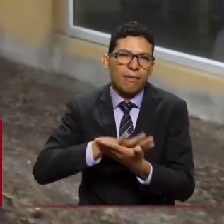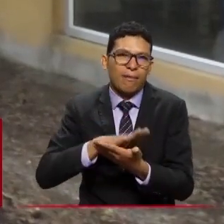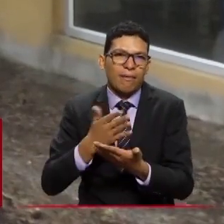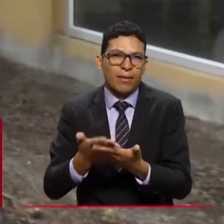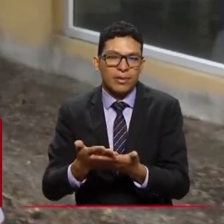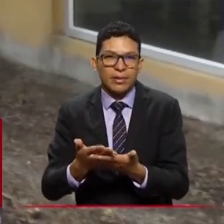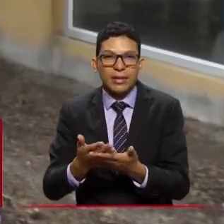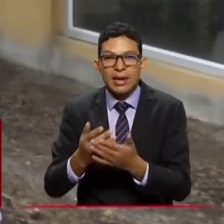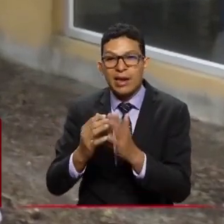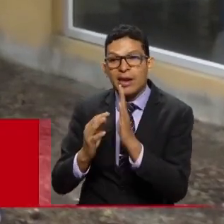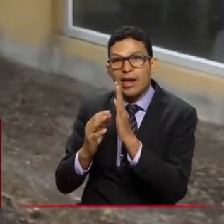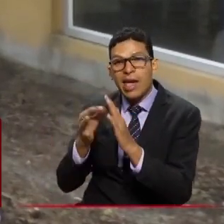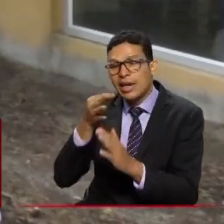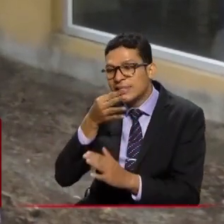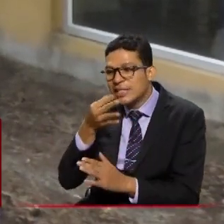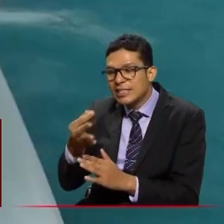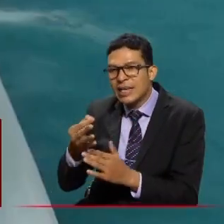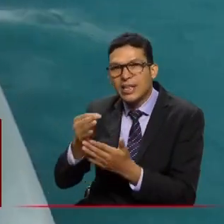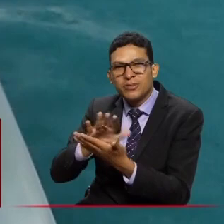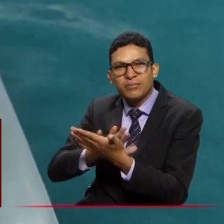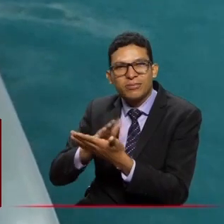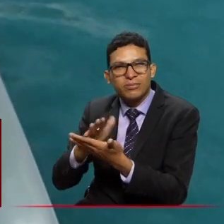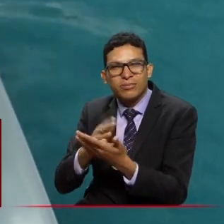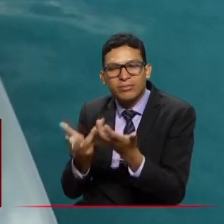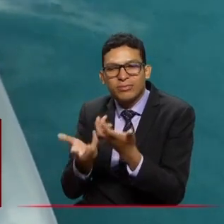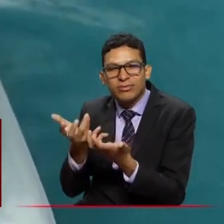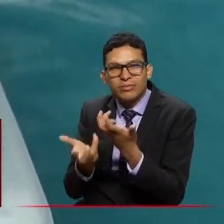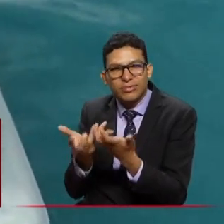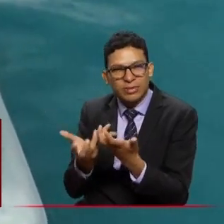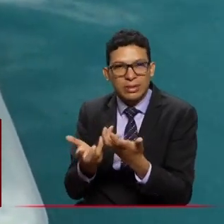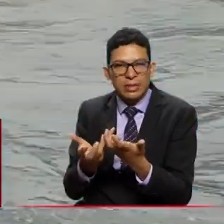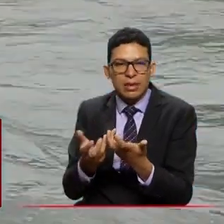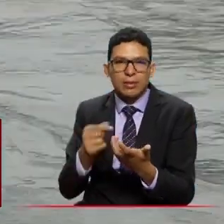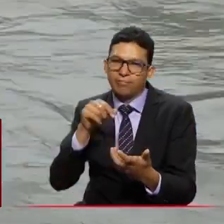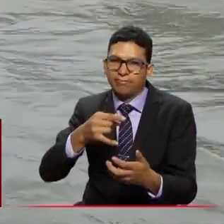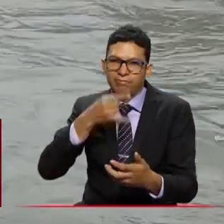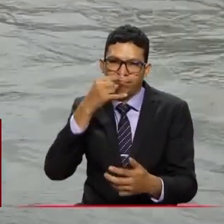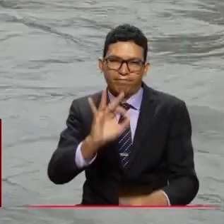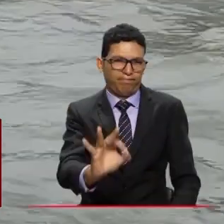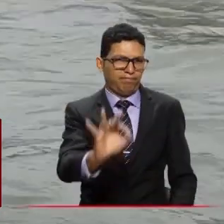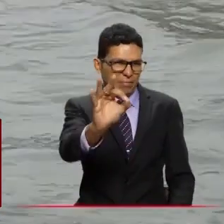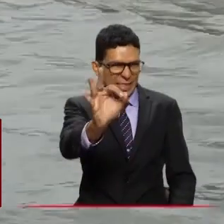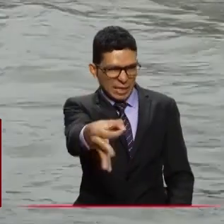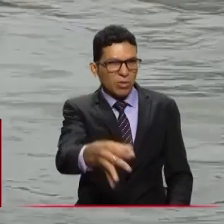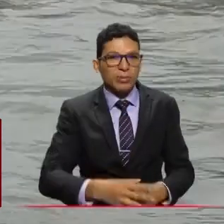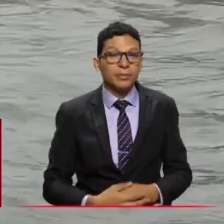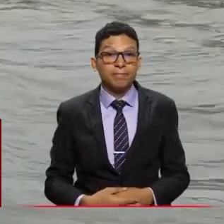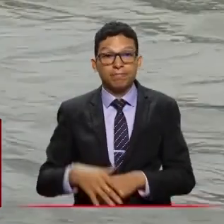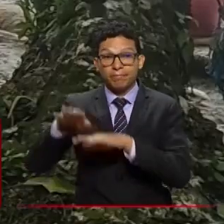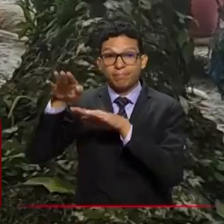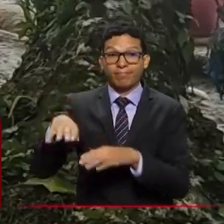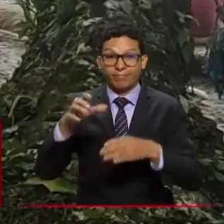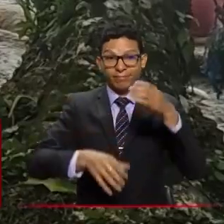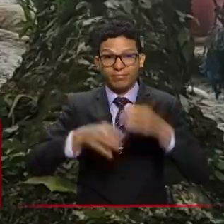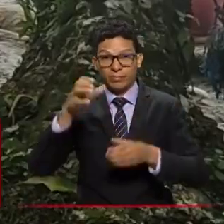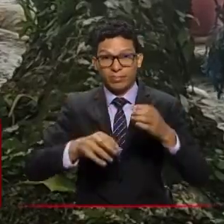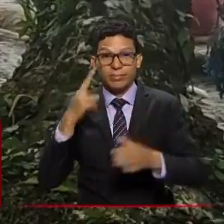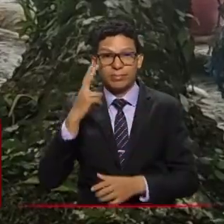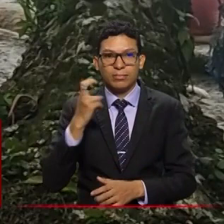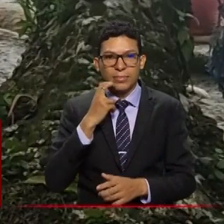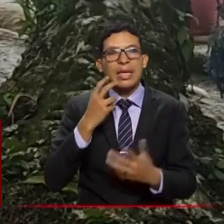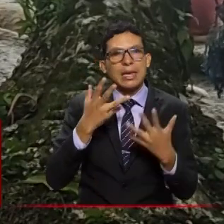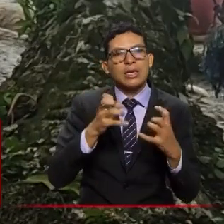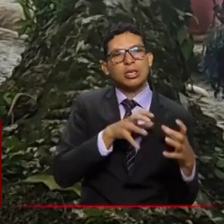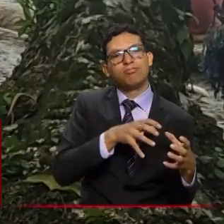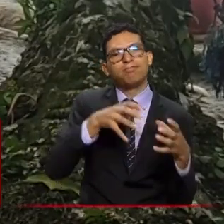con longaniza. Los sabores y los colores del Chocó son inigualables. Representantes a la Cámara por el Chocó piensan llevar el debate hasta el